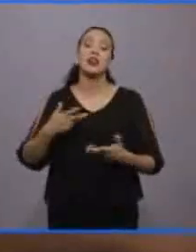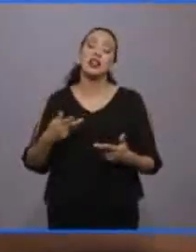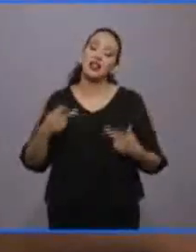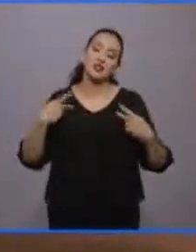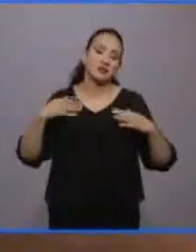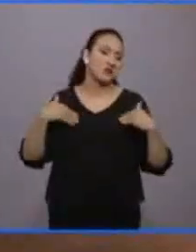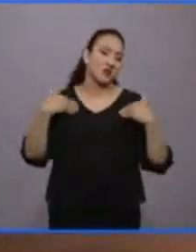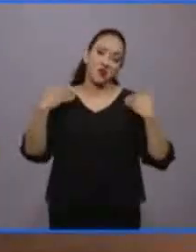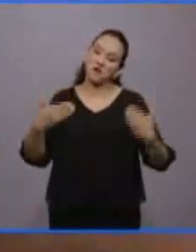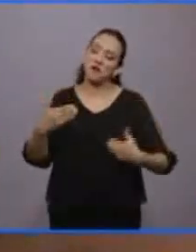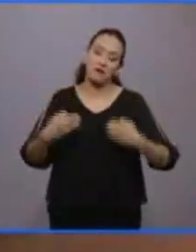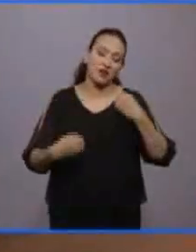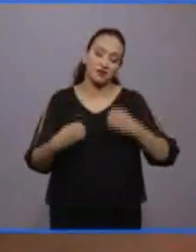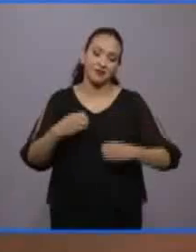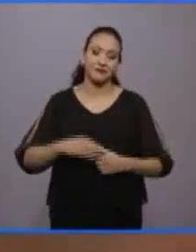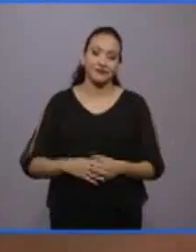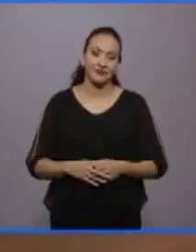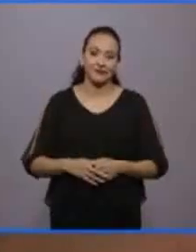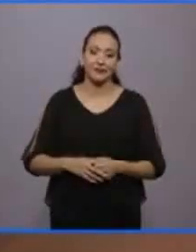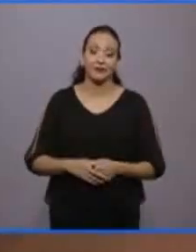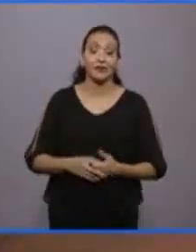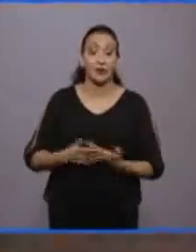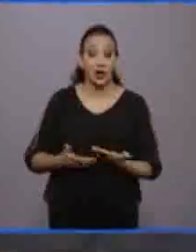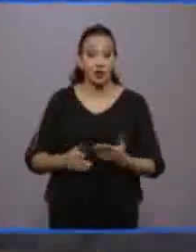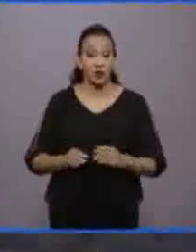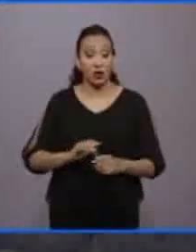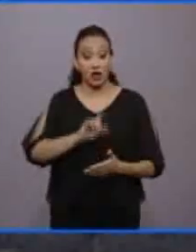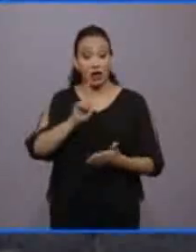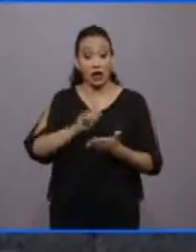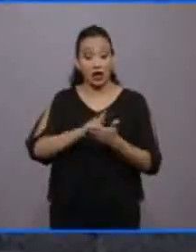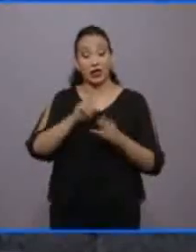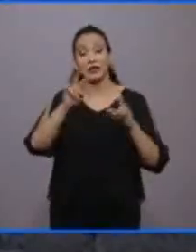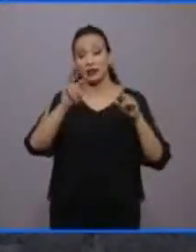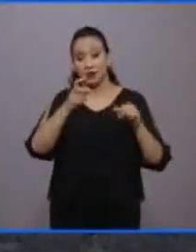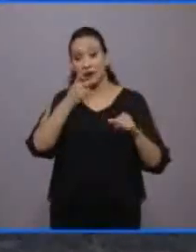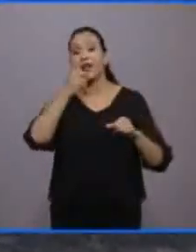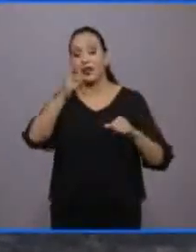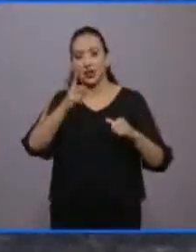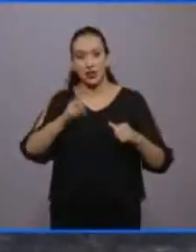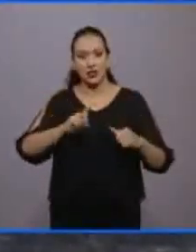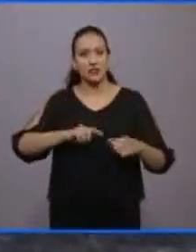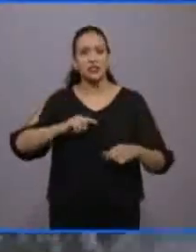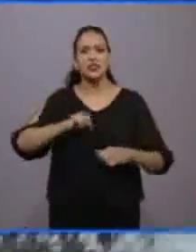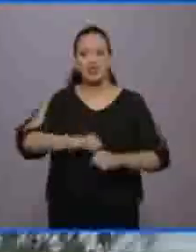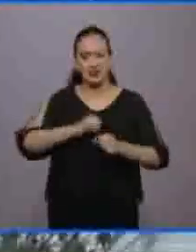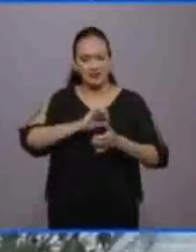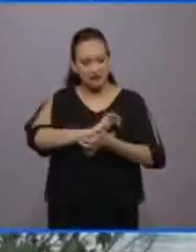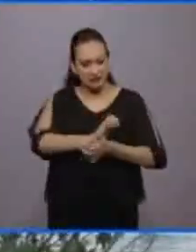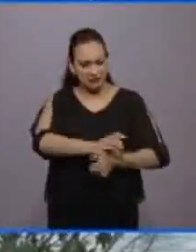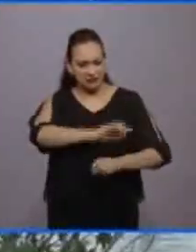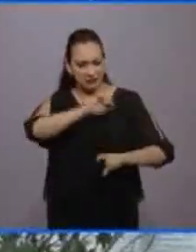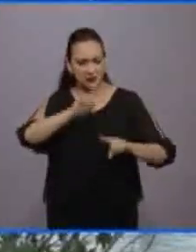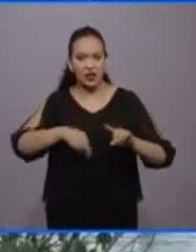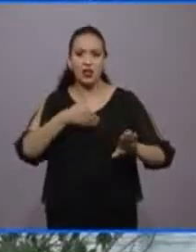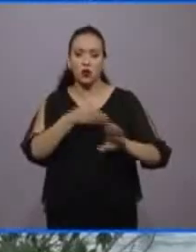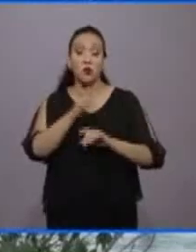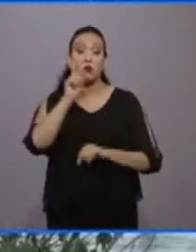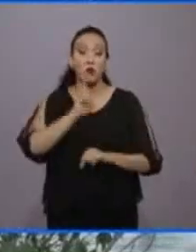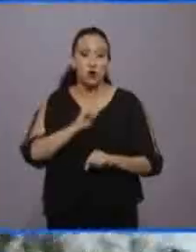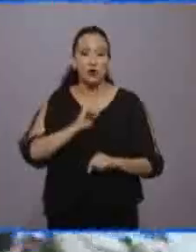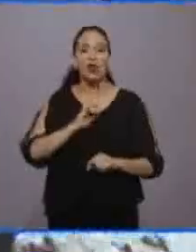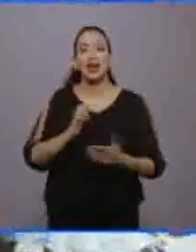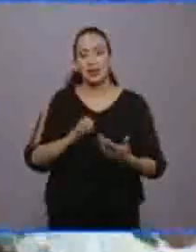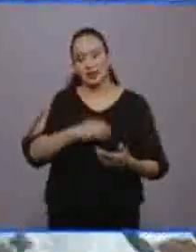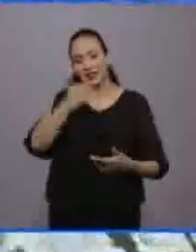la administración de justicia. De acuerdo con la Convención sobre la Eliminación de todas las formas de discriminación contra la mujer, CEDAW,